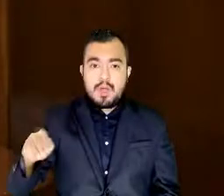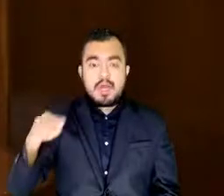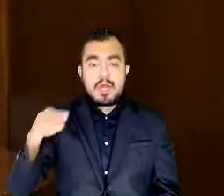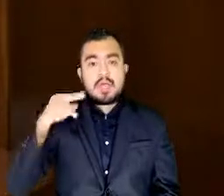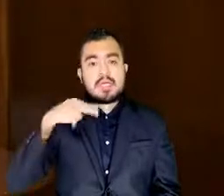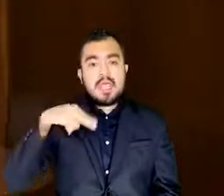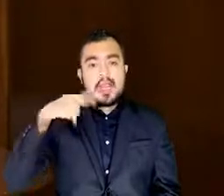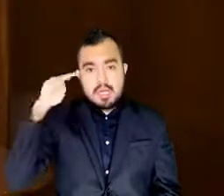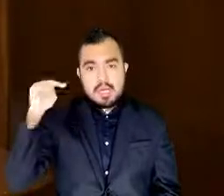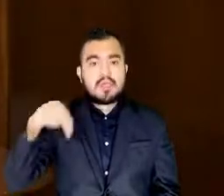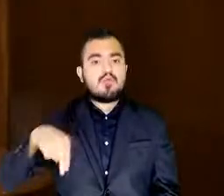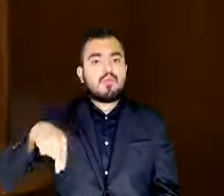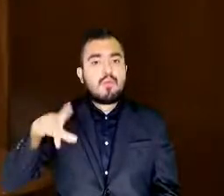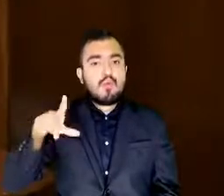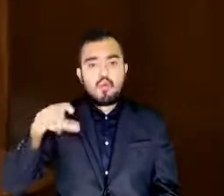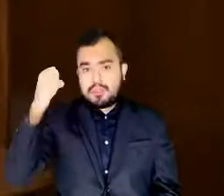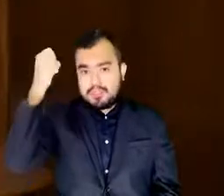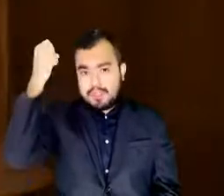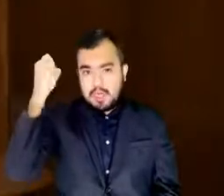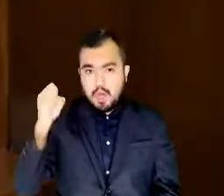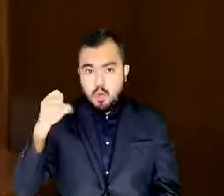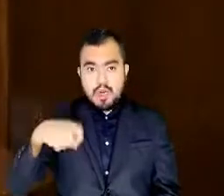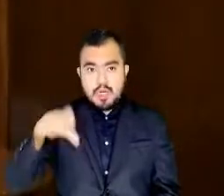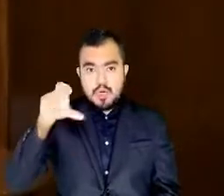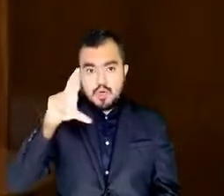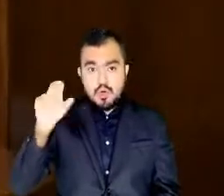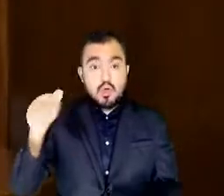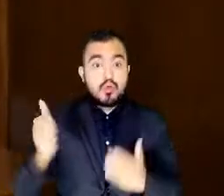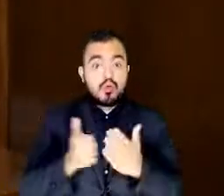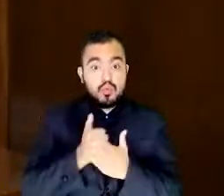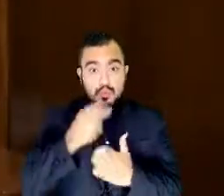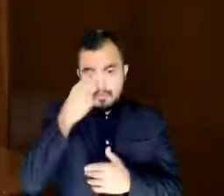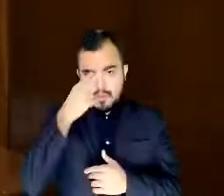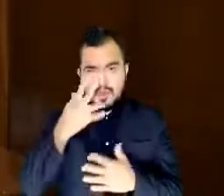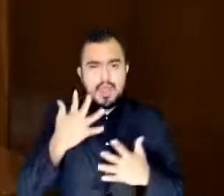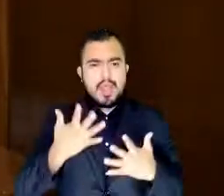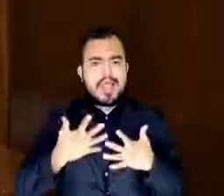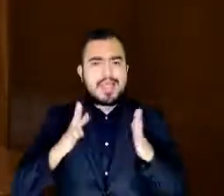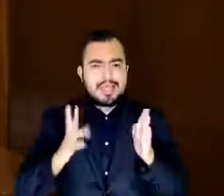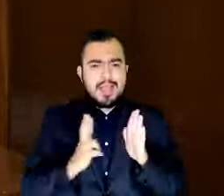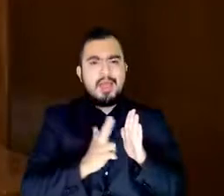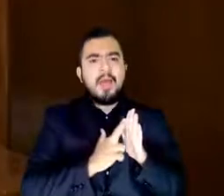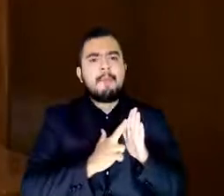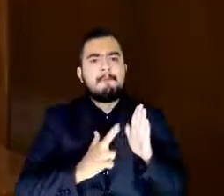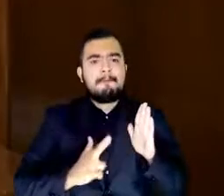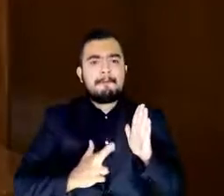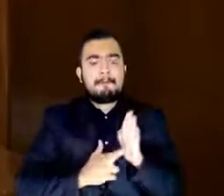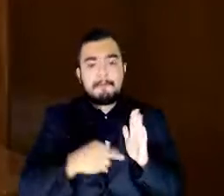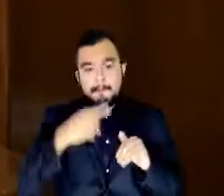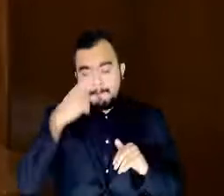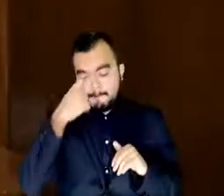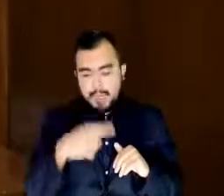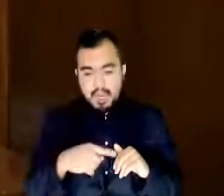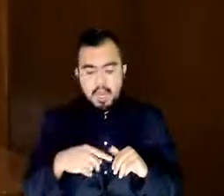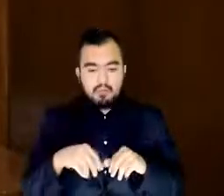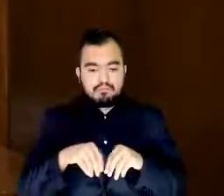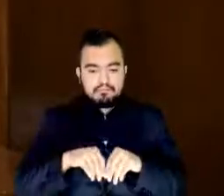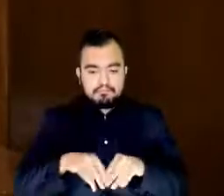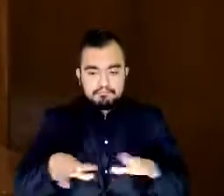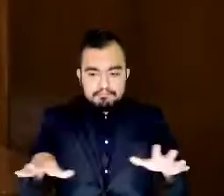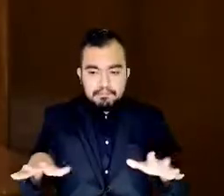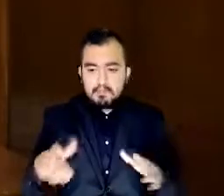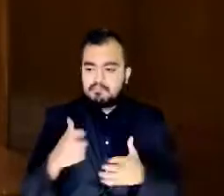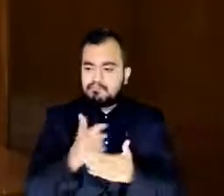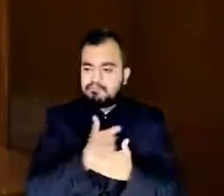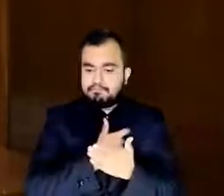Sinaloa, Quintana Roo y la Ciudad de México ya cuentan con la respectiva normativa de materia de regularización de las